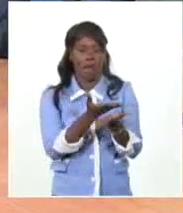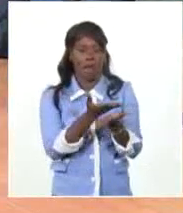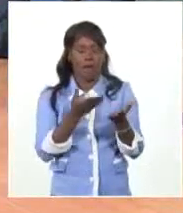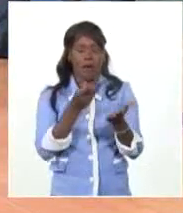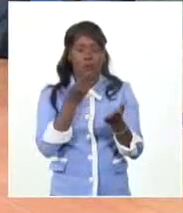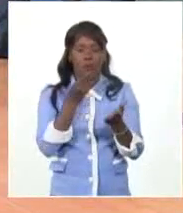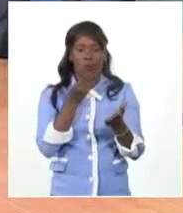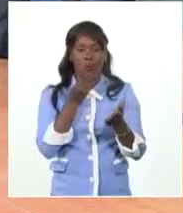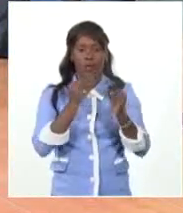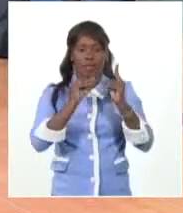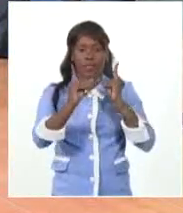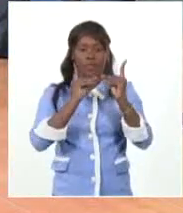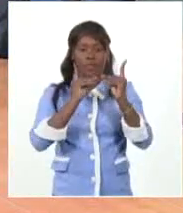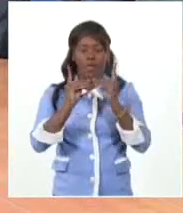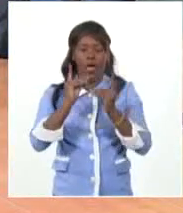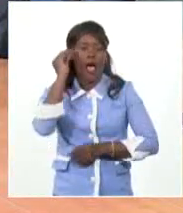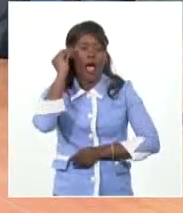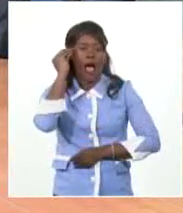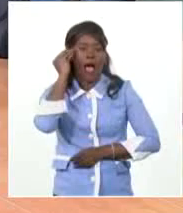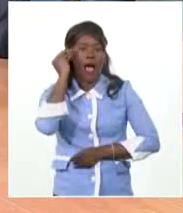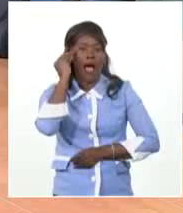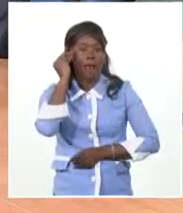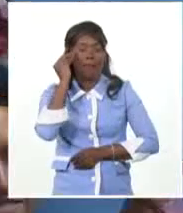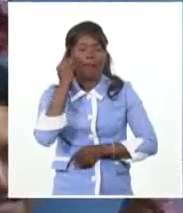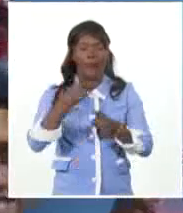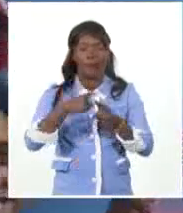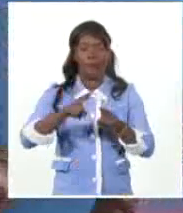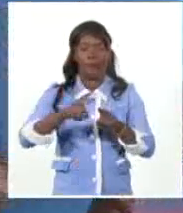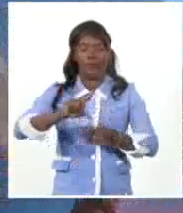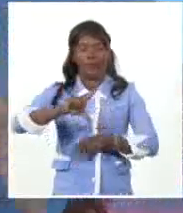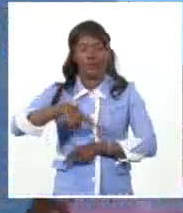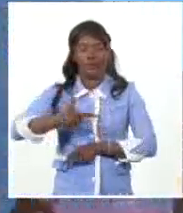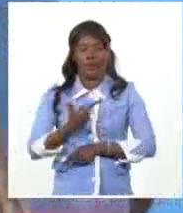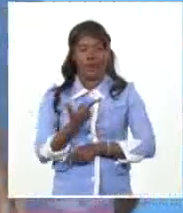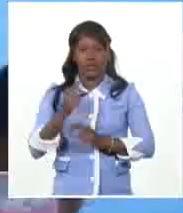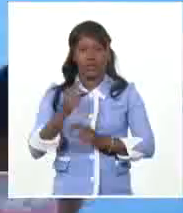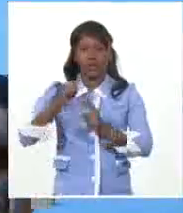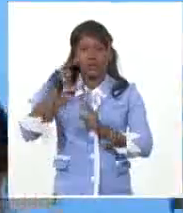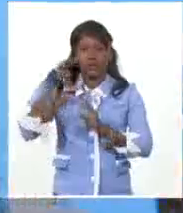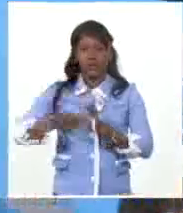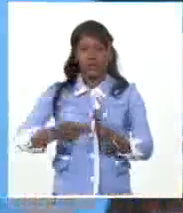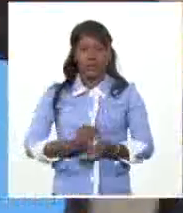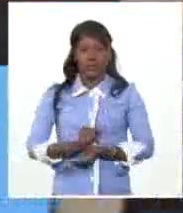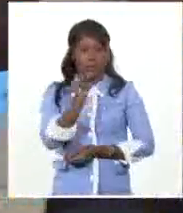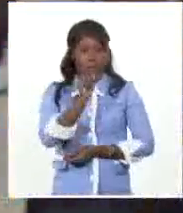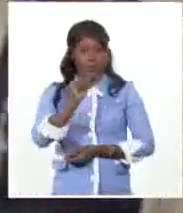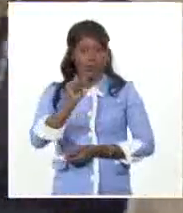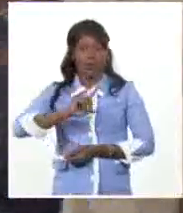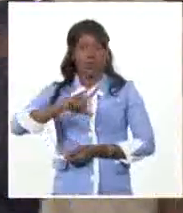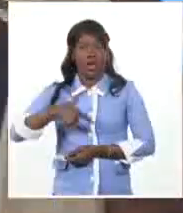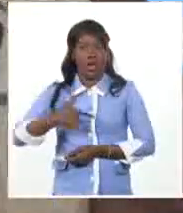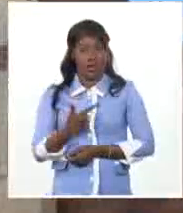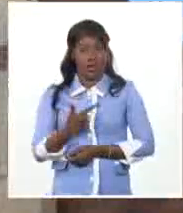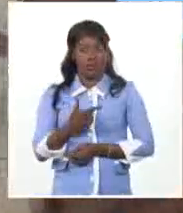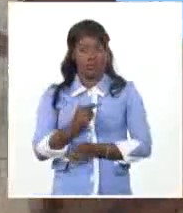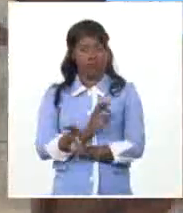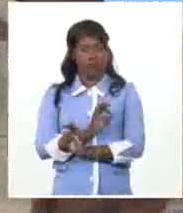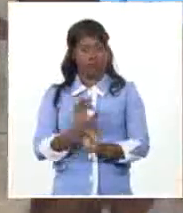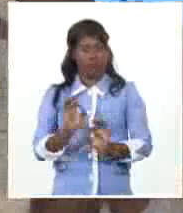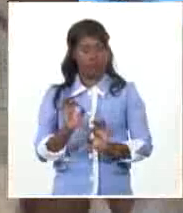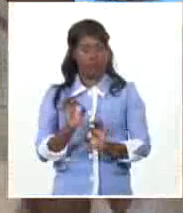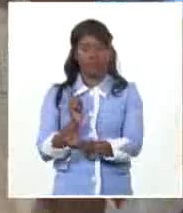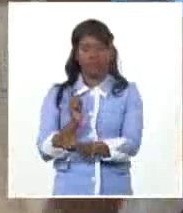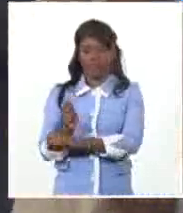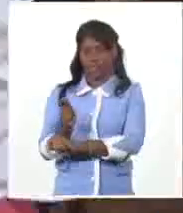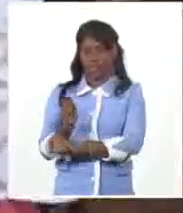reciente del laboratorio se realizó en el salón Azul del teatro Nacional de Cuba donde intercambiaron actores experimentados y en formación los invitados